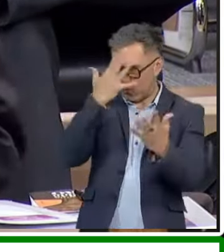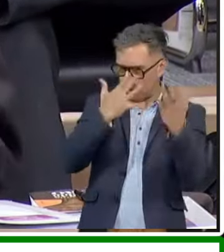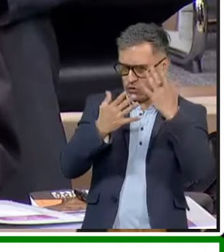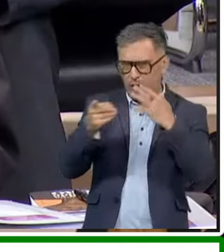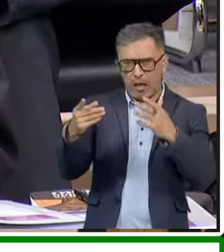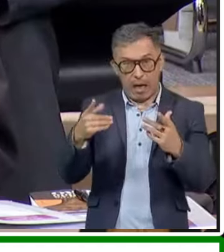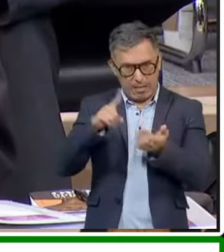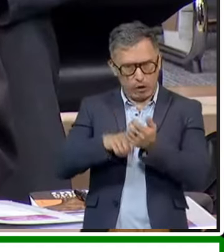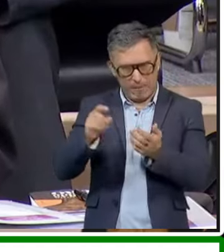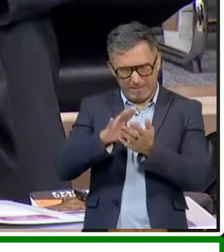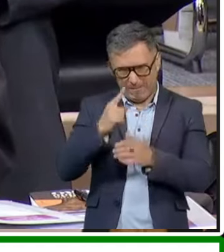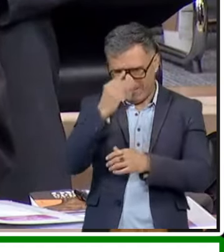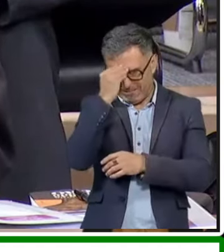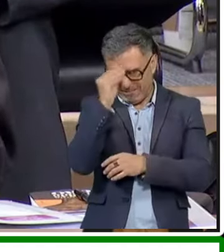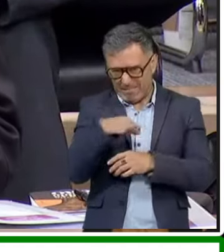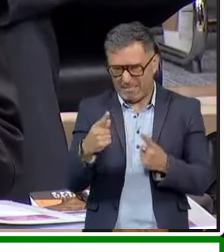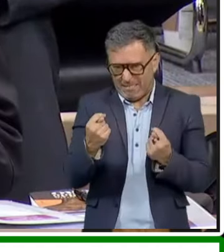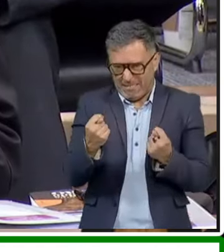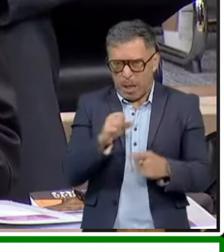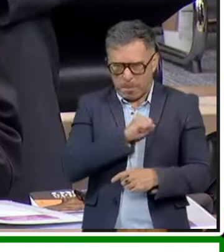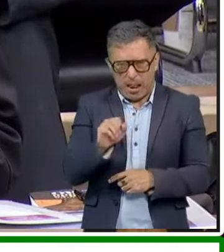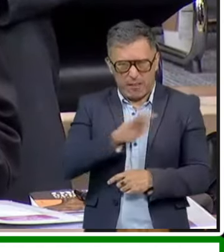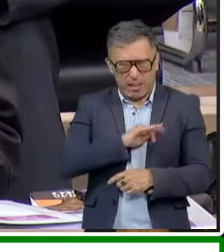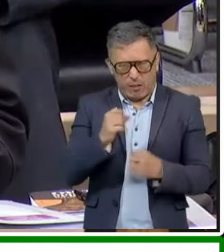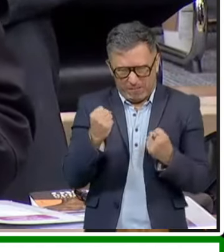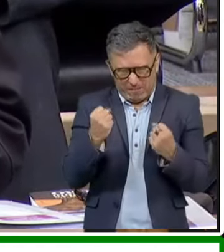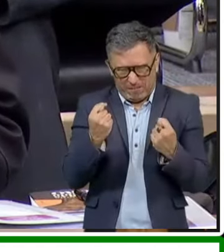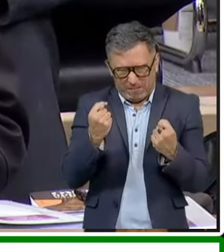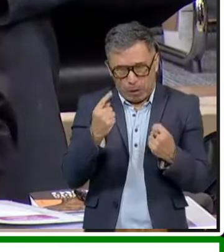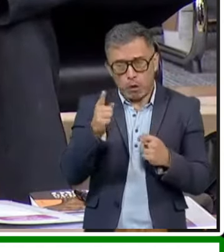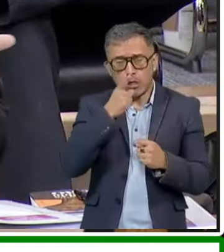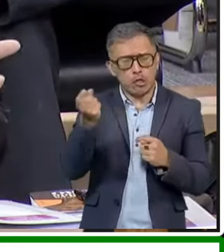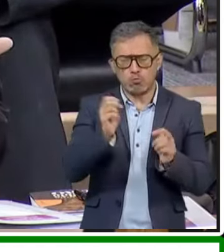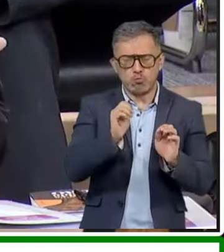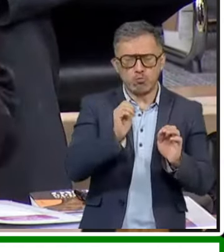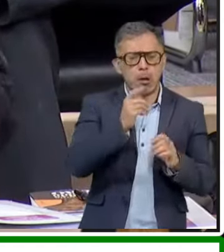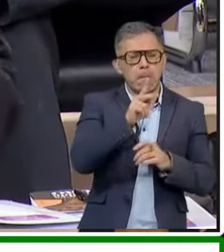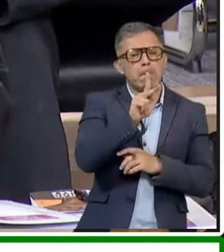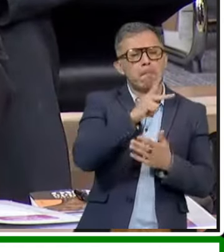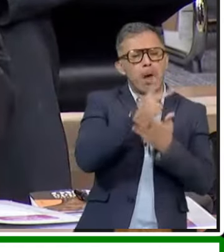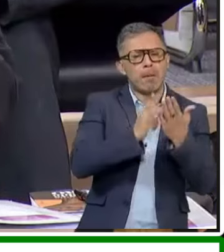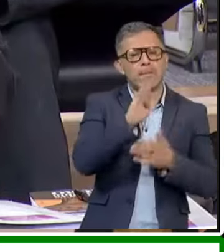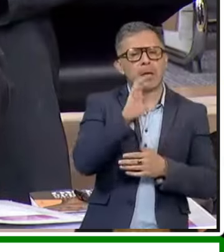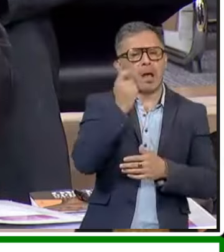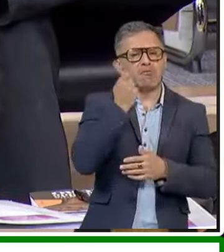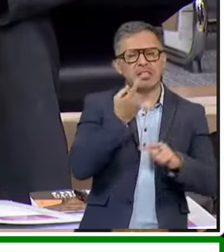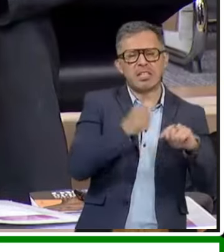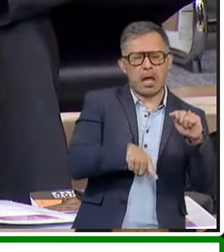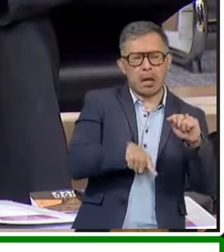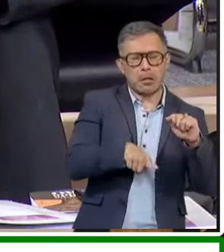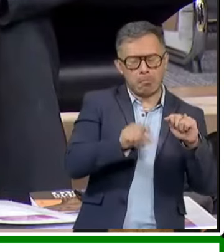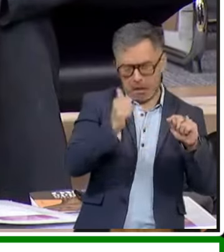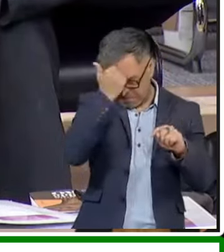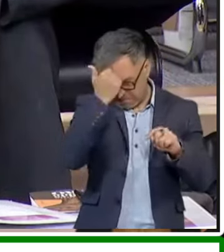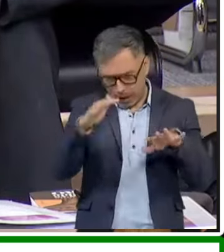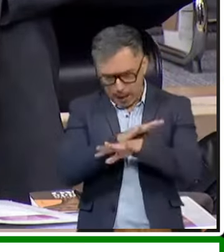ella dijo que iba a quitar los programas sociales, luego dijo que no, luego firmó con sangre, ya no le cree nadie y ahora quiere usar al INE.